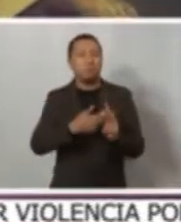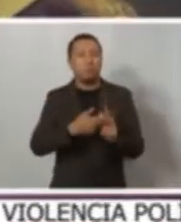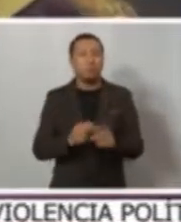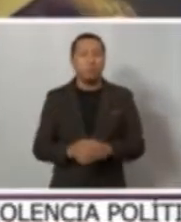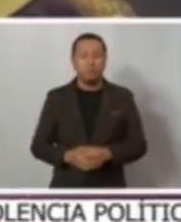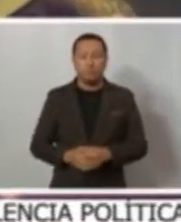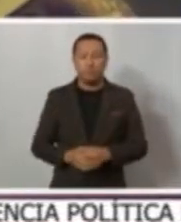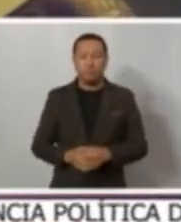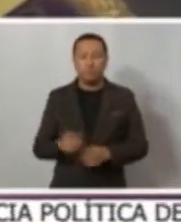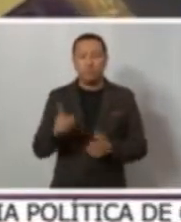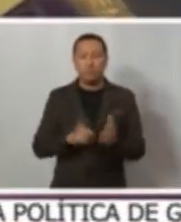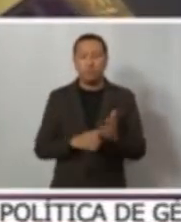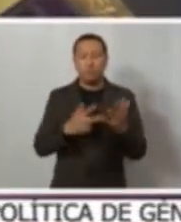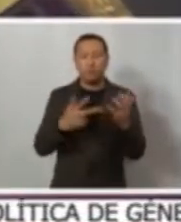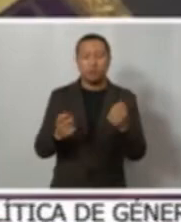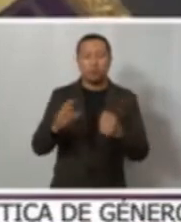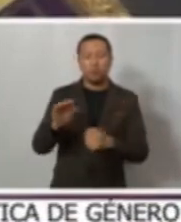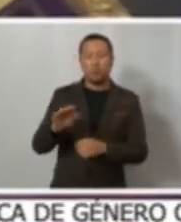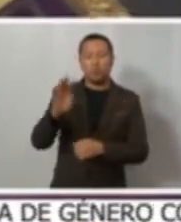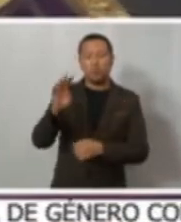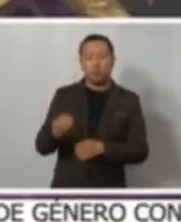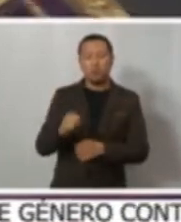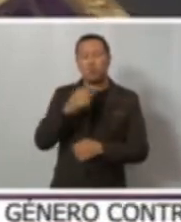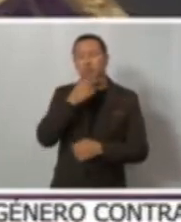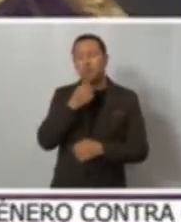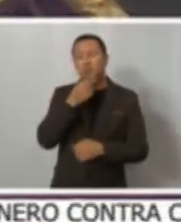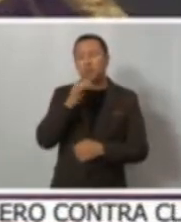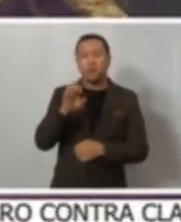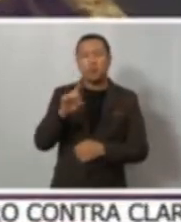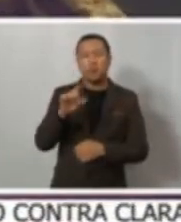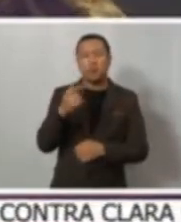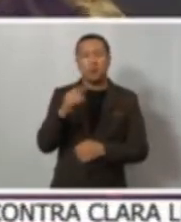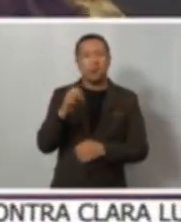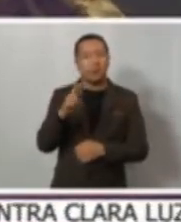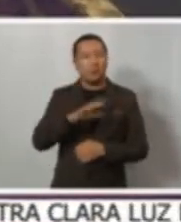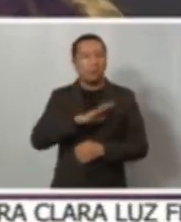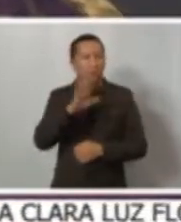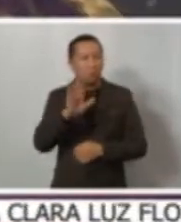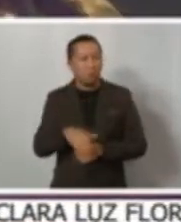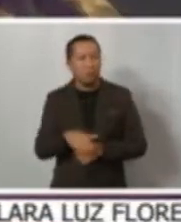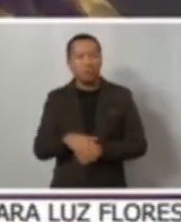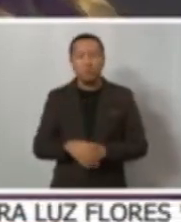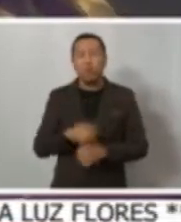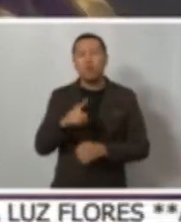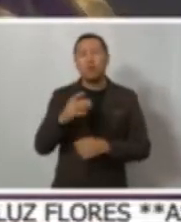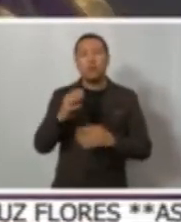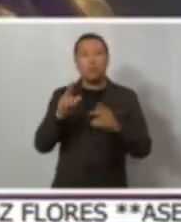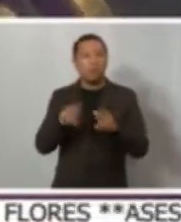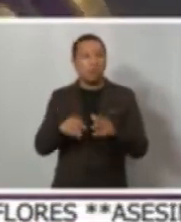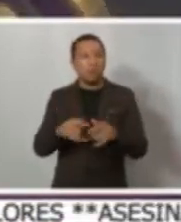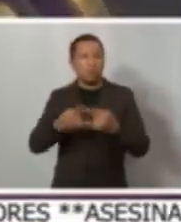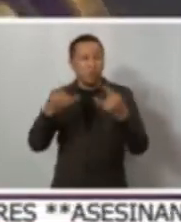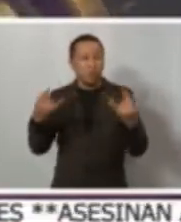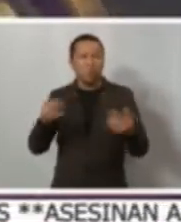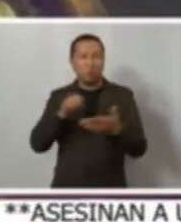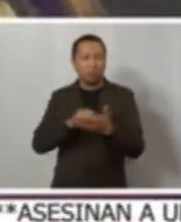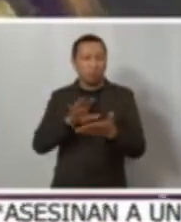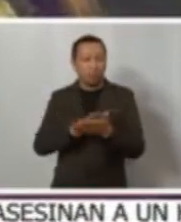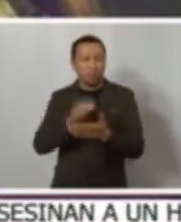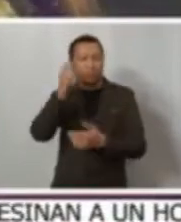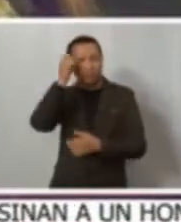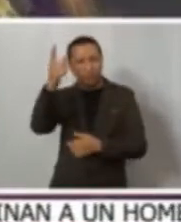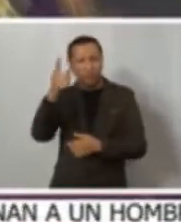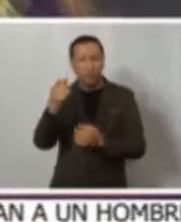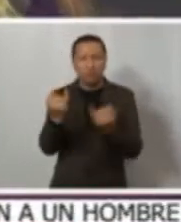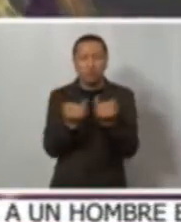Muere en 1849 Edgar Allan Poe, novelista, poeta y periodista estadounidense. Fue renovador de la novela